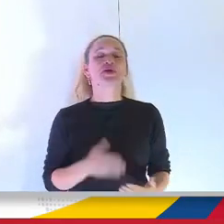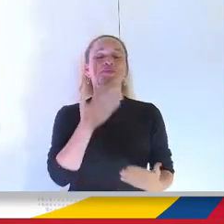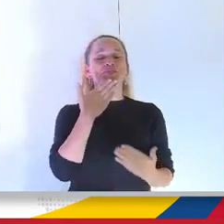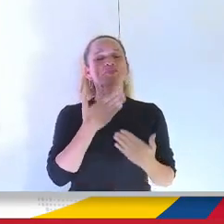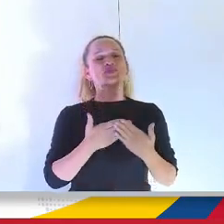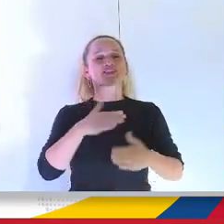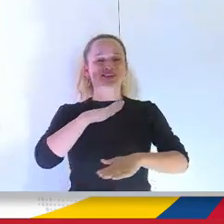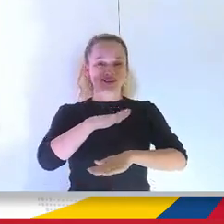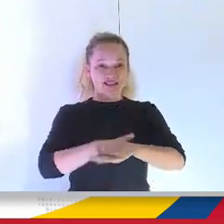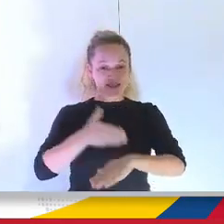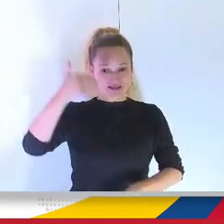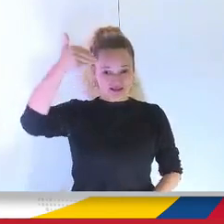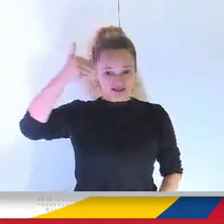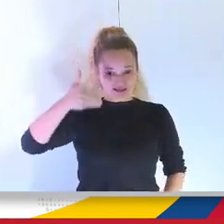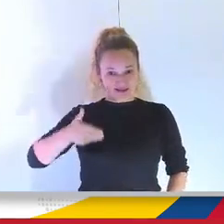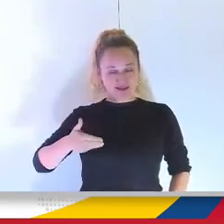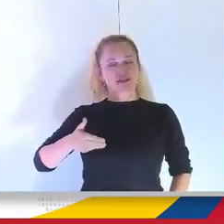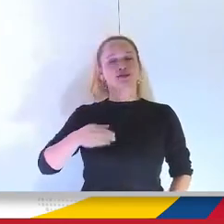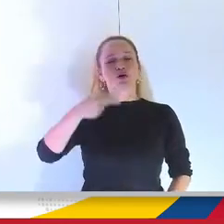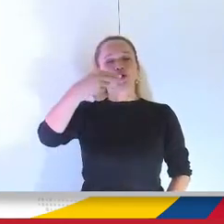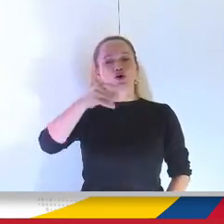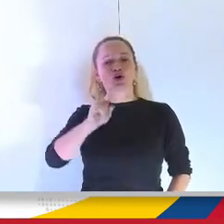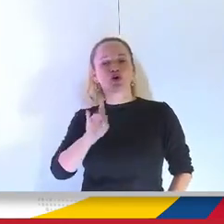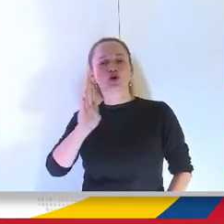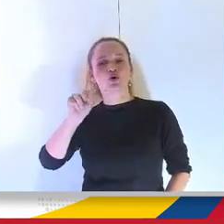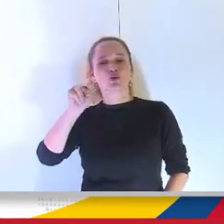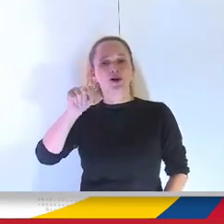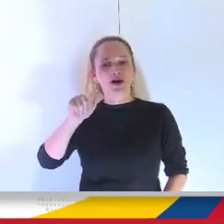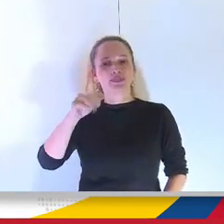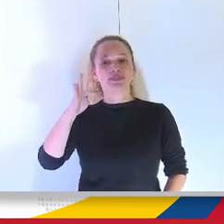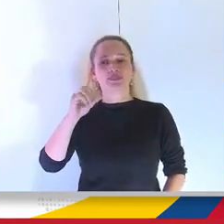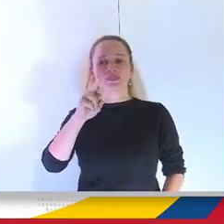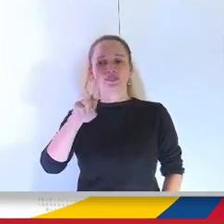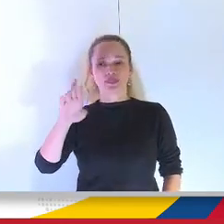Buenas tardes, mi nombre es Hugo Amador Herrera Torres.